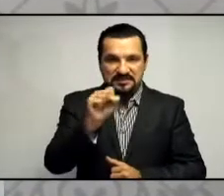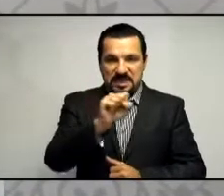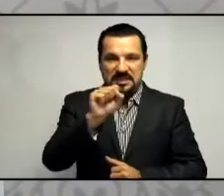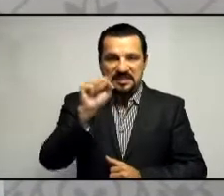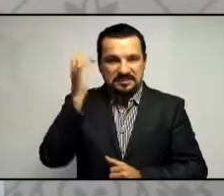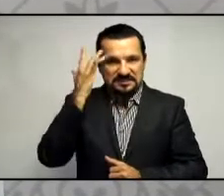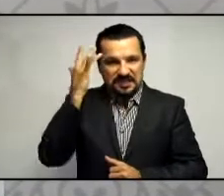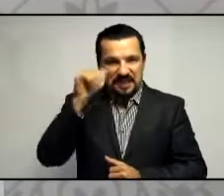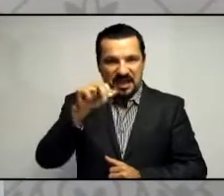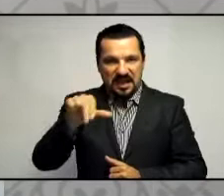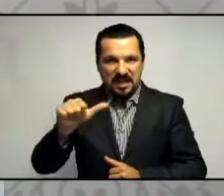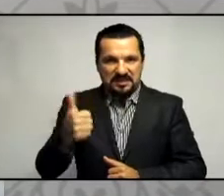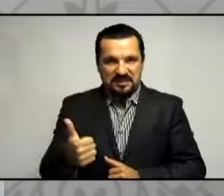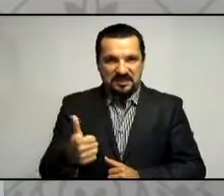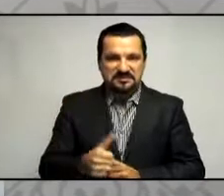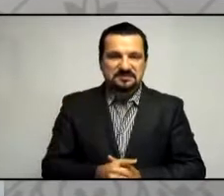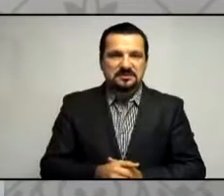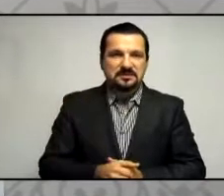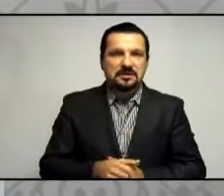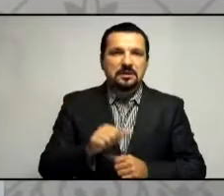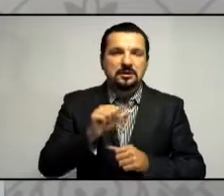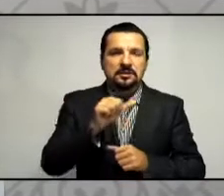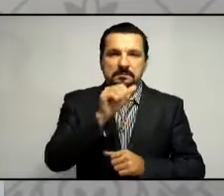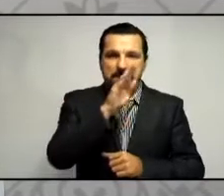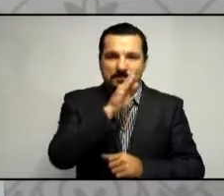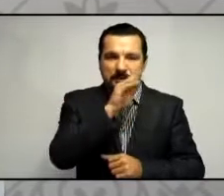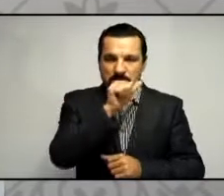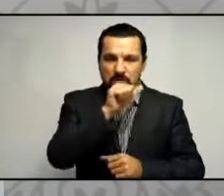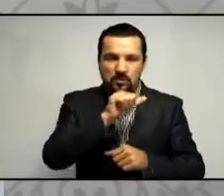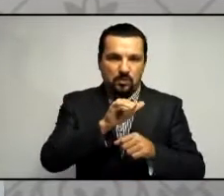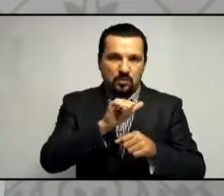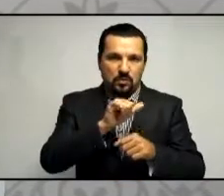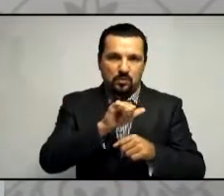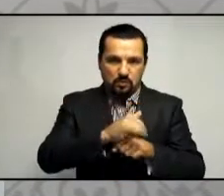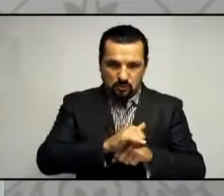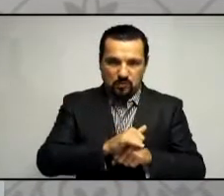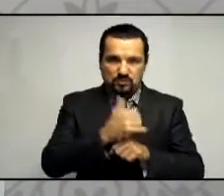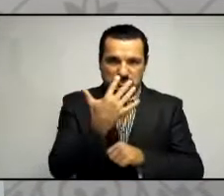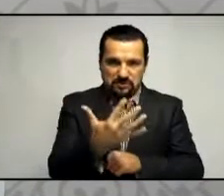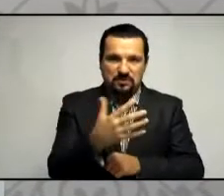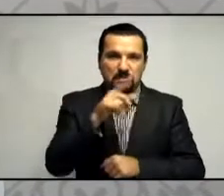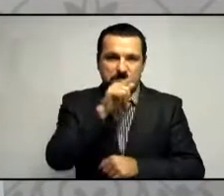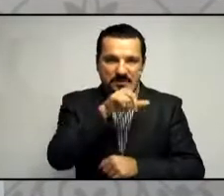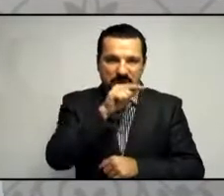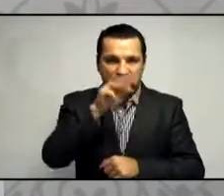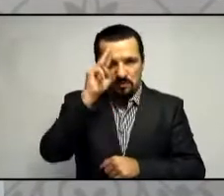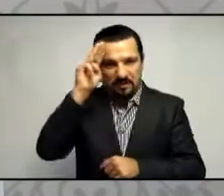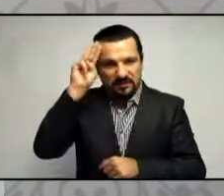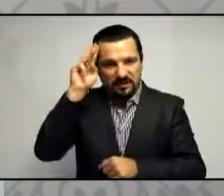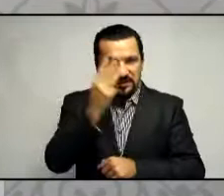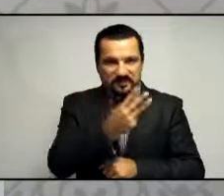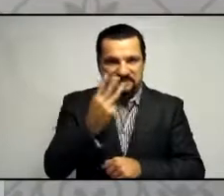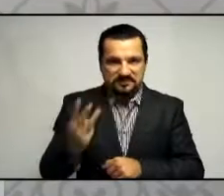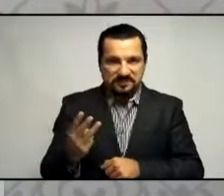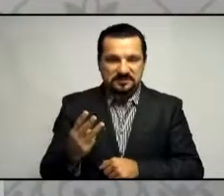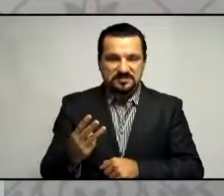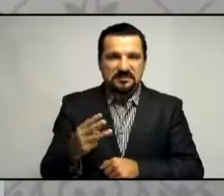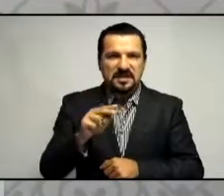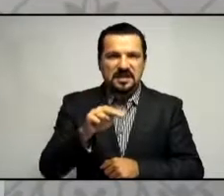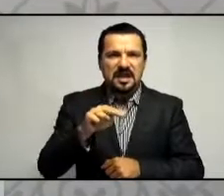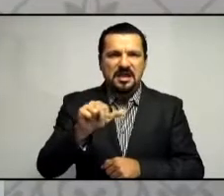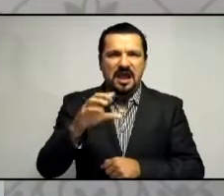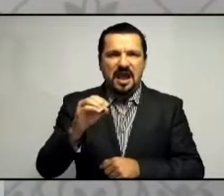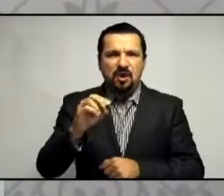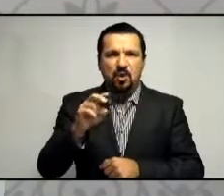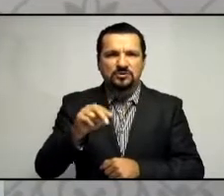6, Plutarco Elías Calles, 5, Pitiquito, Magdalena, fueron 3 cada uno, Nacozari,